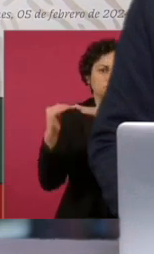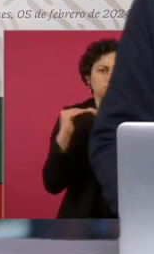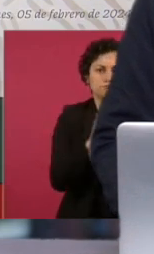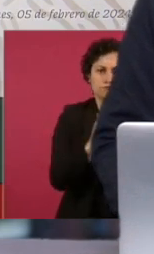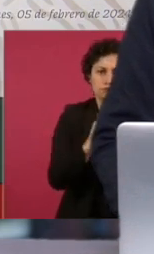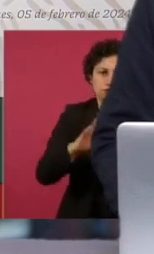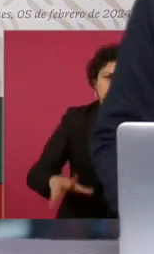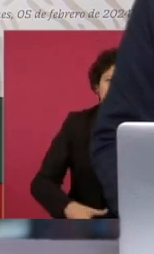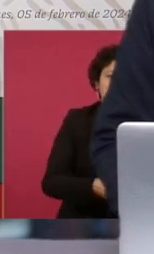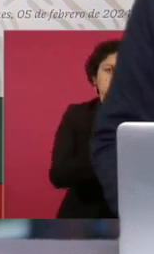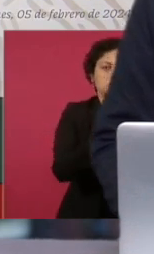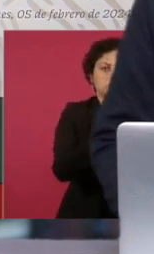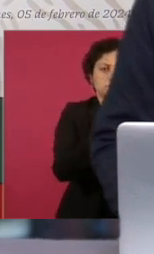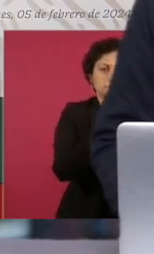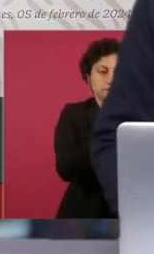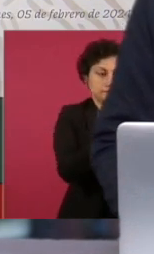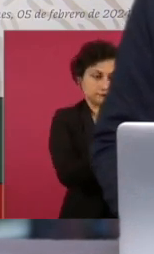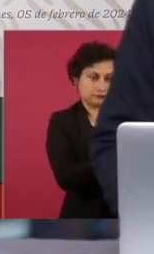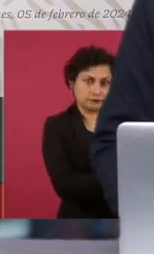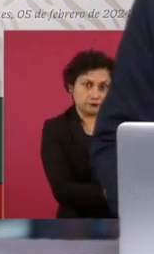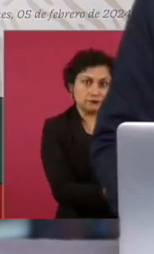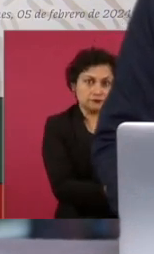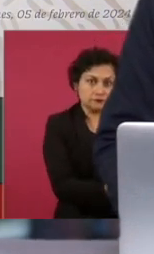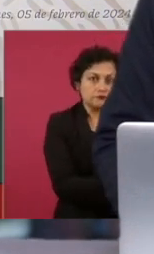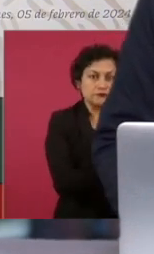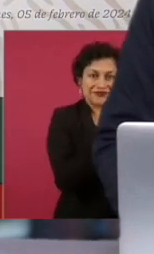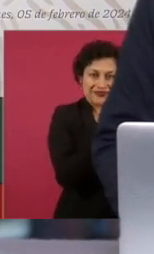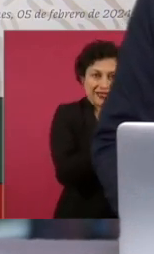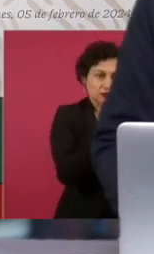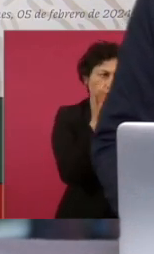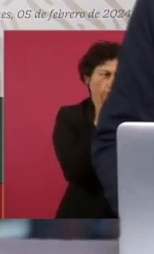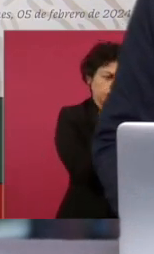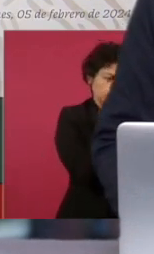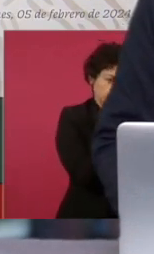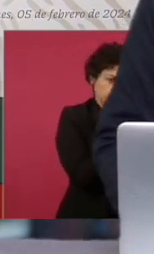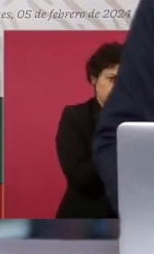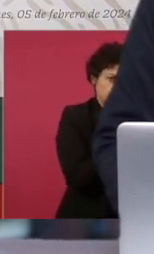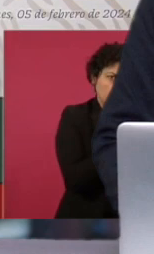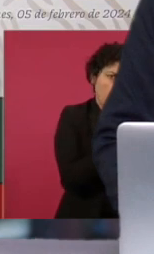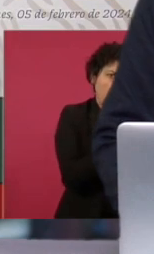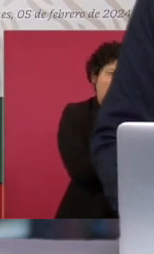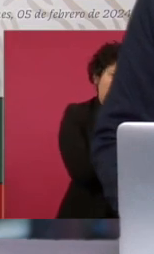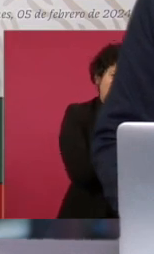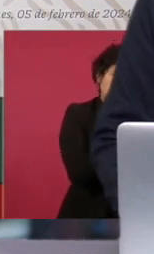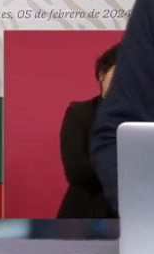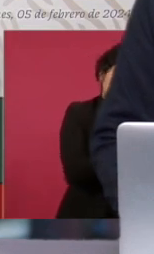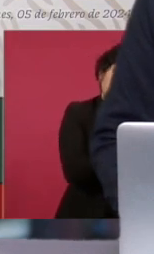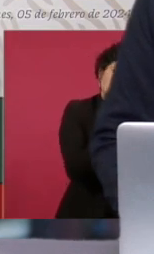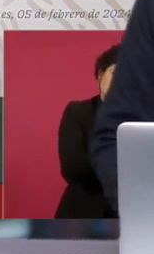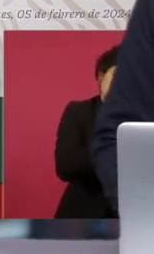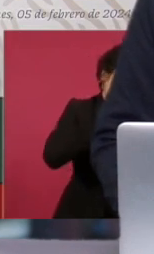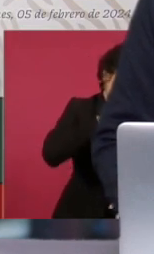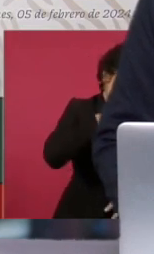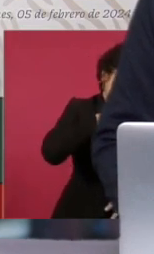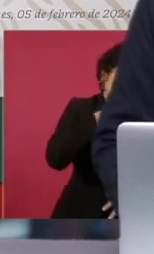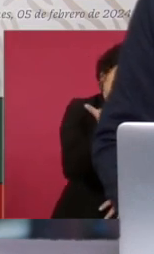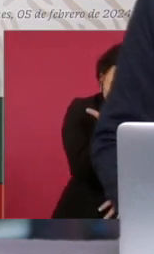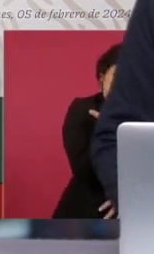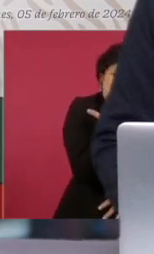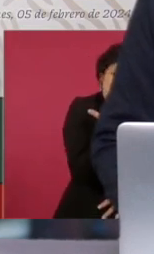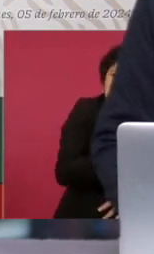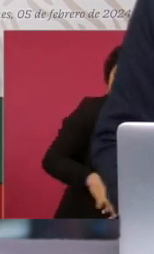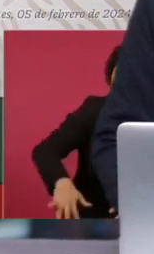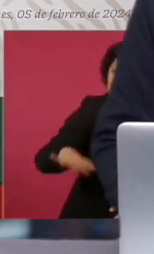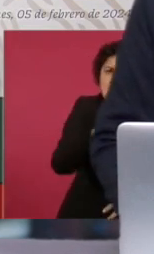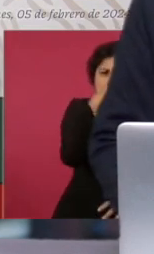Deja entrever que era consciente de la importancia de modificaciones como estas pero las dejó al final